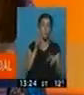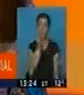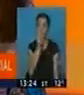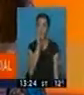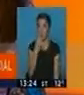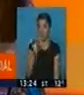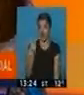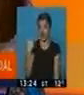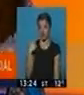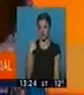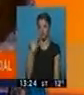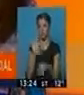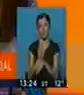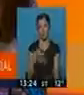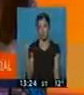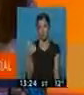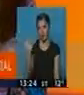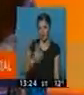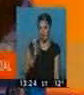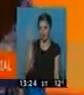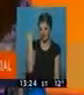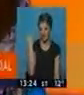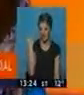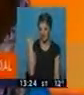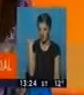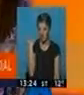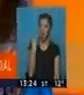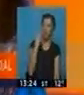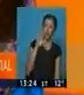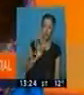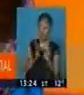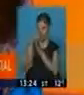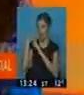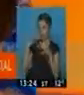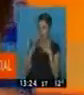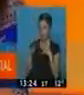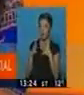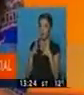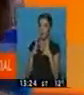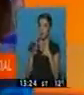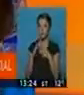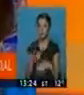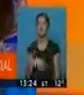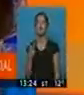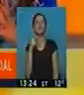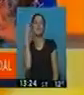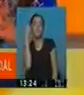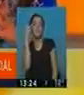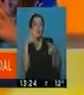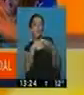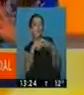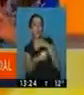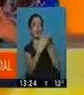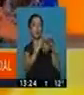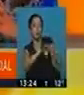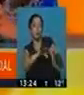Argentina venía lenta el año pasado y hace uno o dos años en realidad, no se ve el Mercosur disuelto,